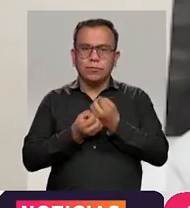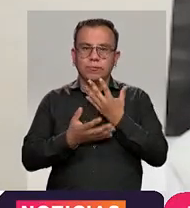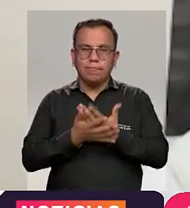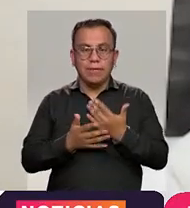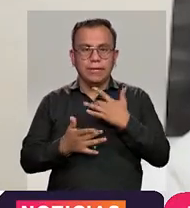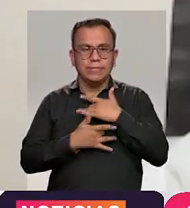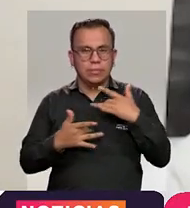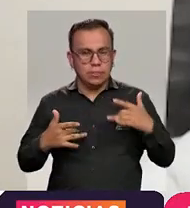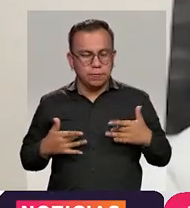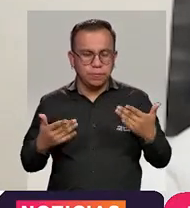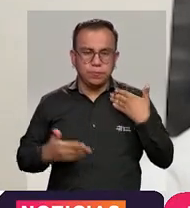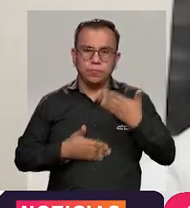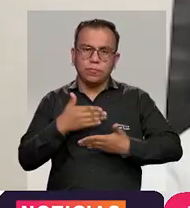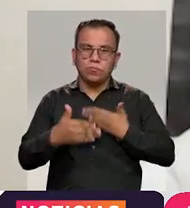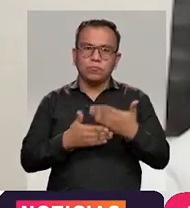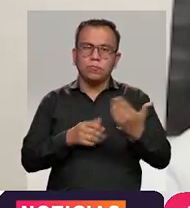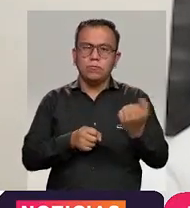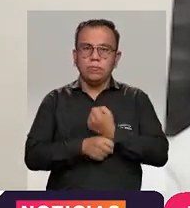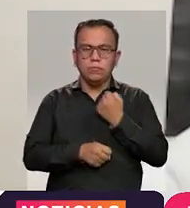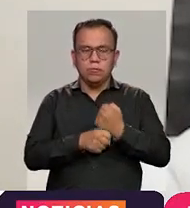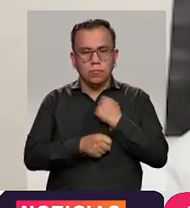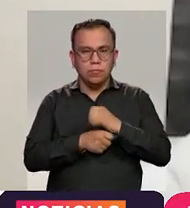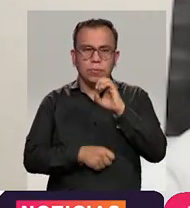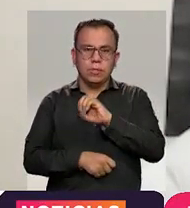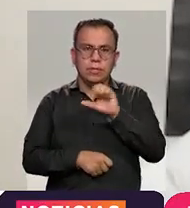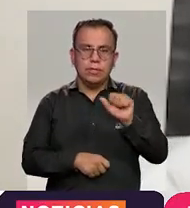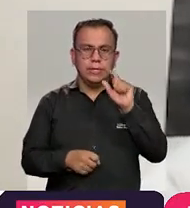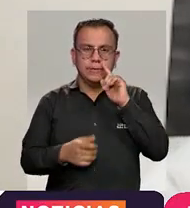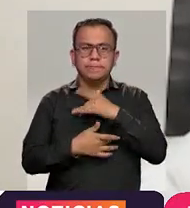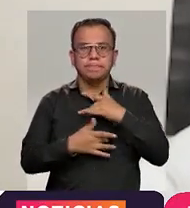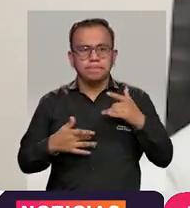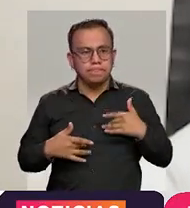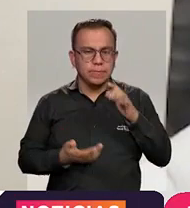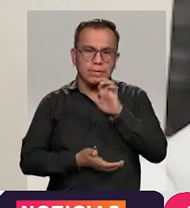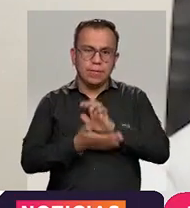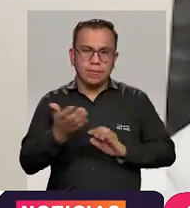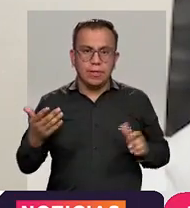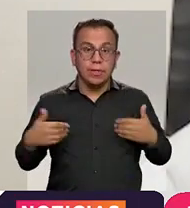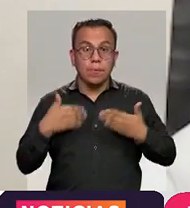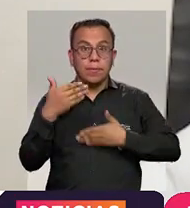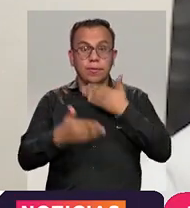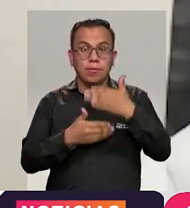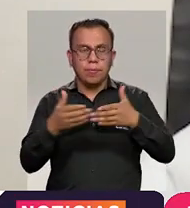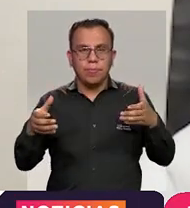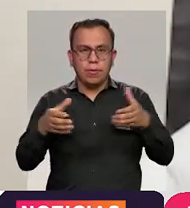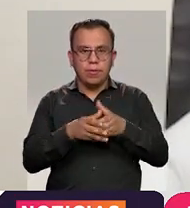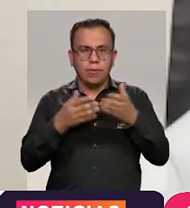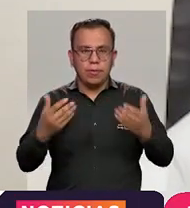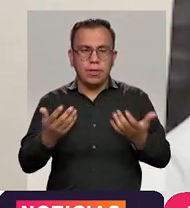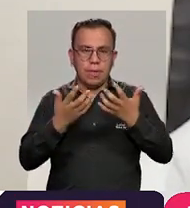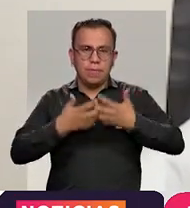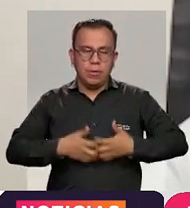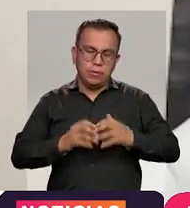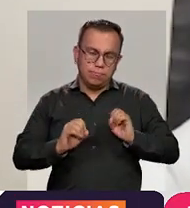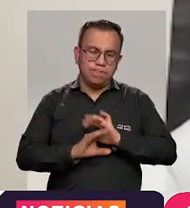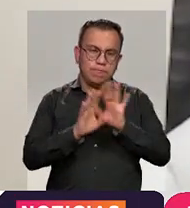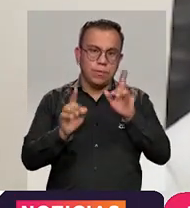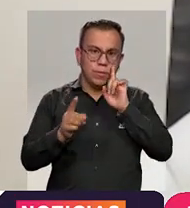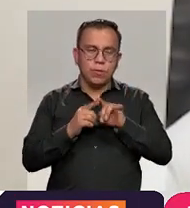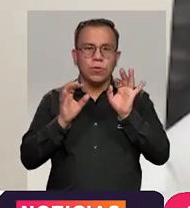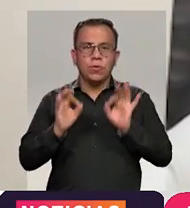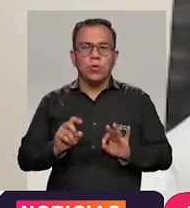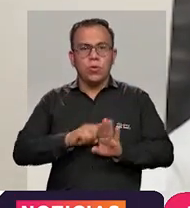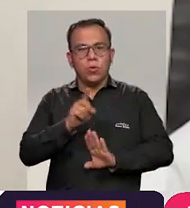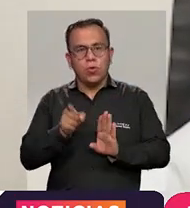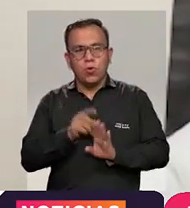a la salud que dignifique la labor de los trabajadores y trabajadoras de la salud, que elimine la intermediación financiera de las EPS y pues por supuesto que garantice para